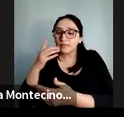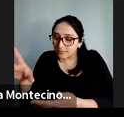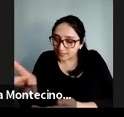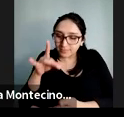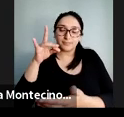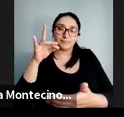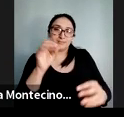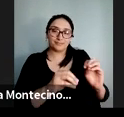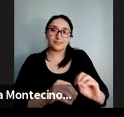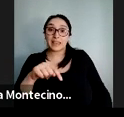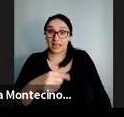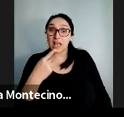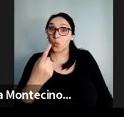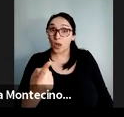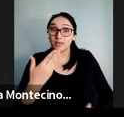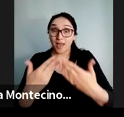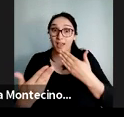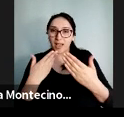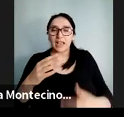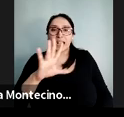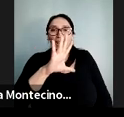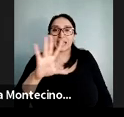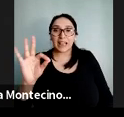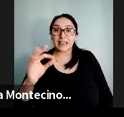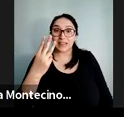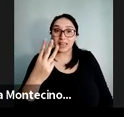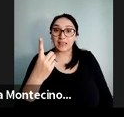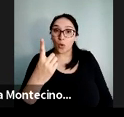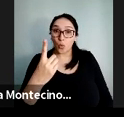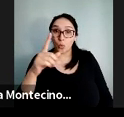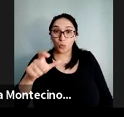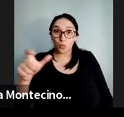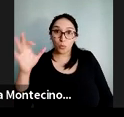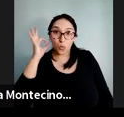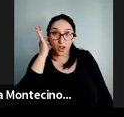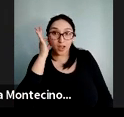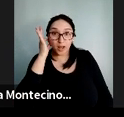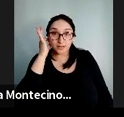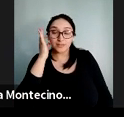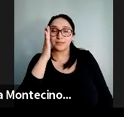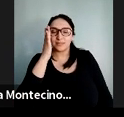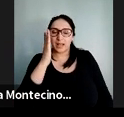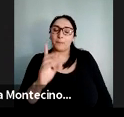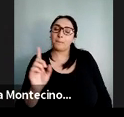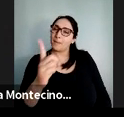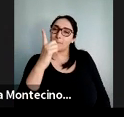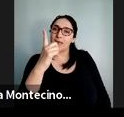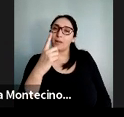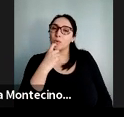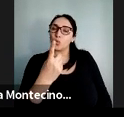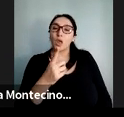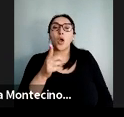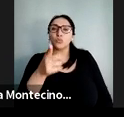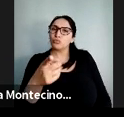Dentro de esta encuesta, que contestaron 531 mujeres, la pregunta principal era, claro, si había sufrido violencia